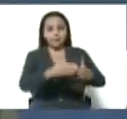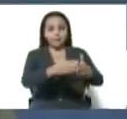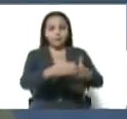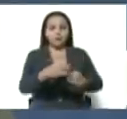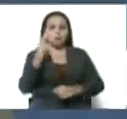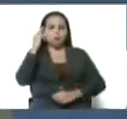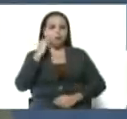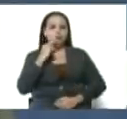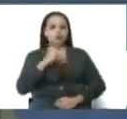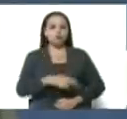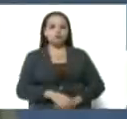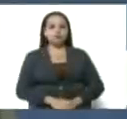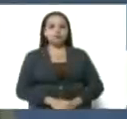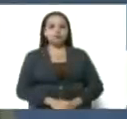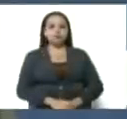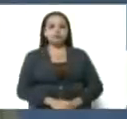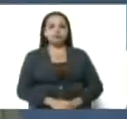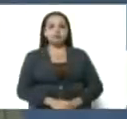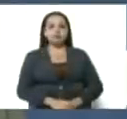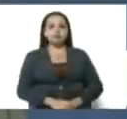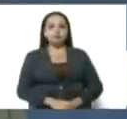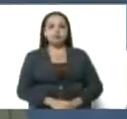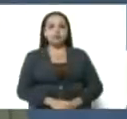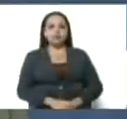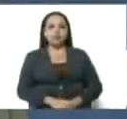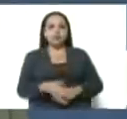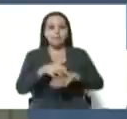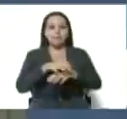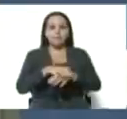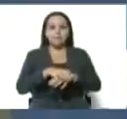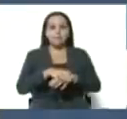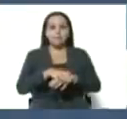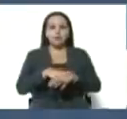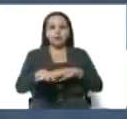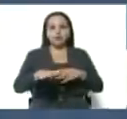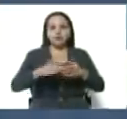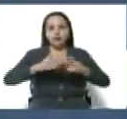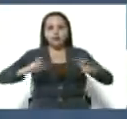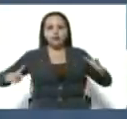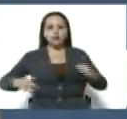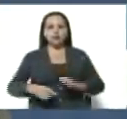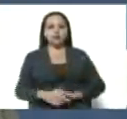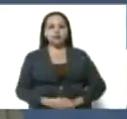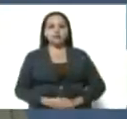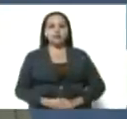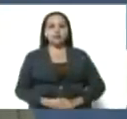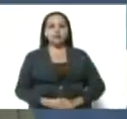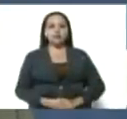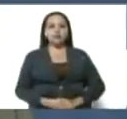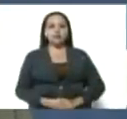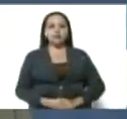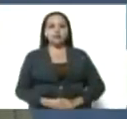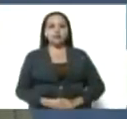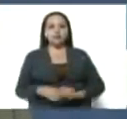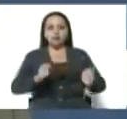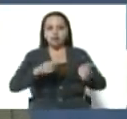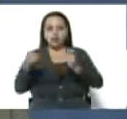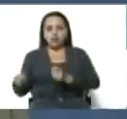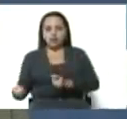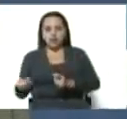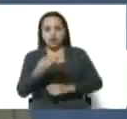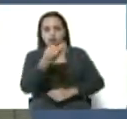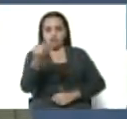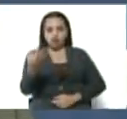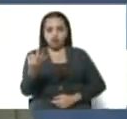bolivariana y del mayor general pedro juliá a los tres les doy las gracias